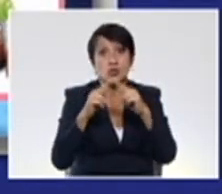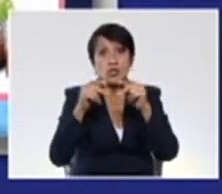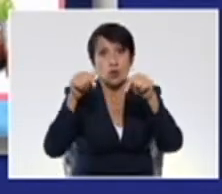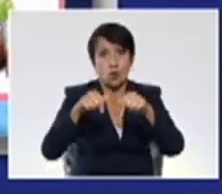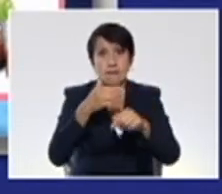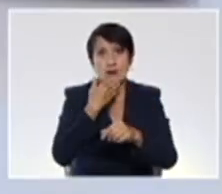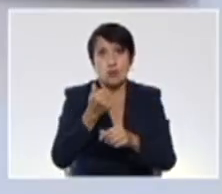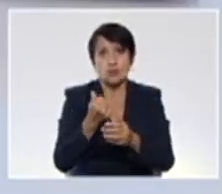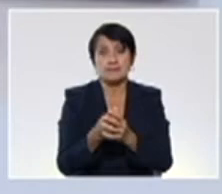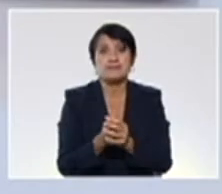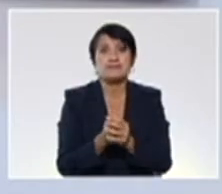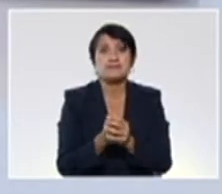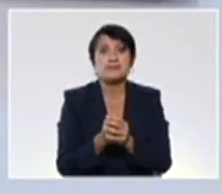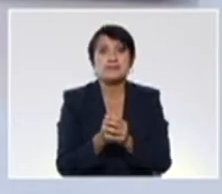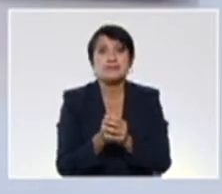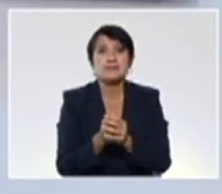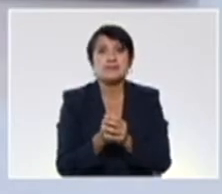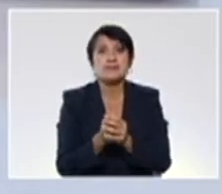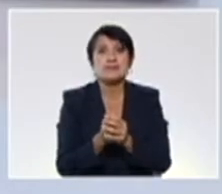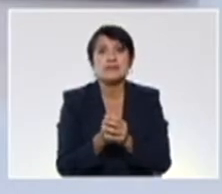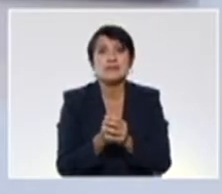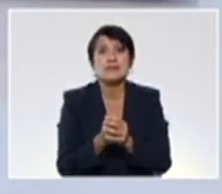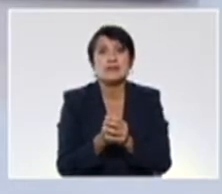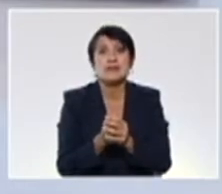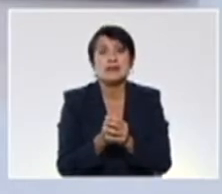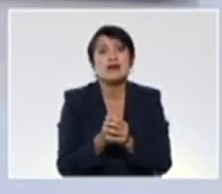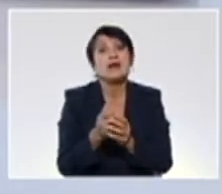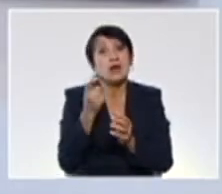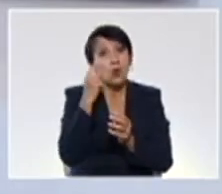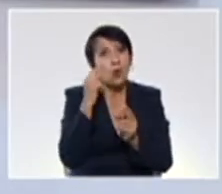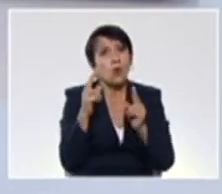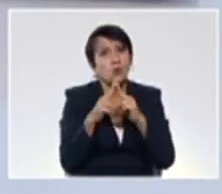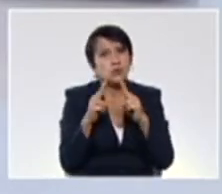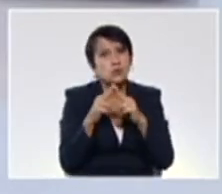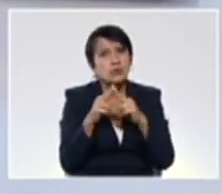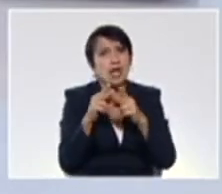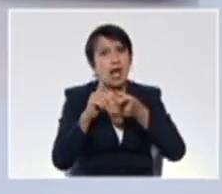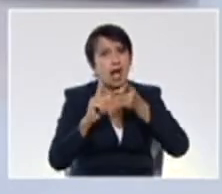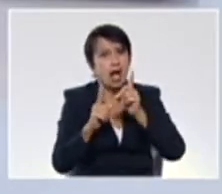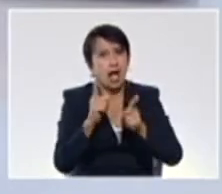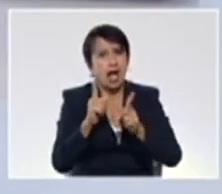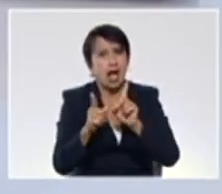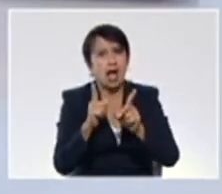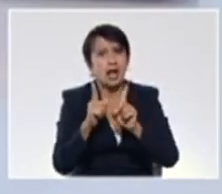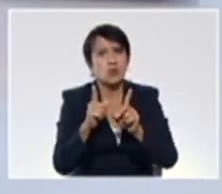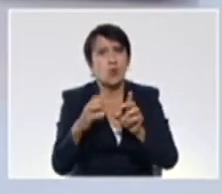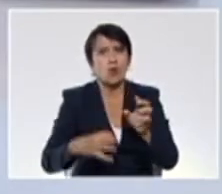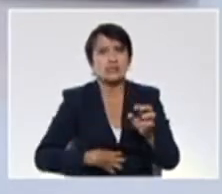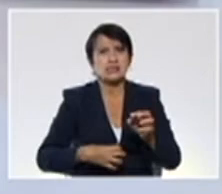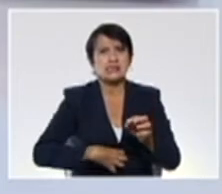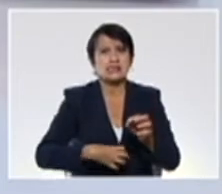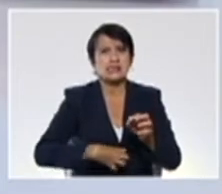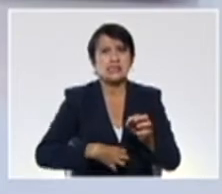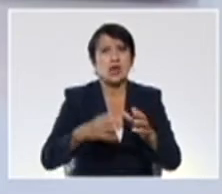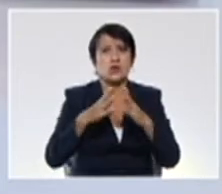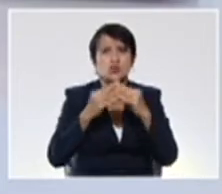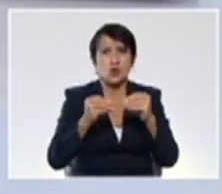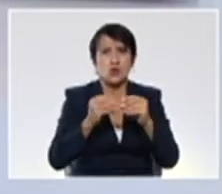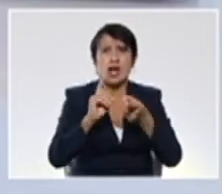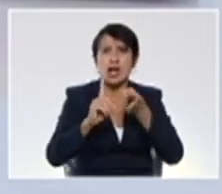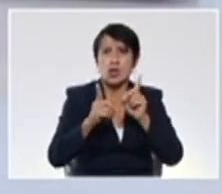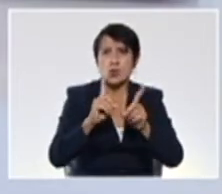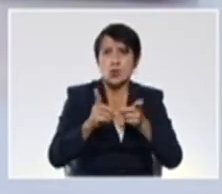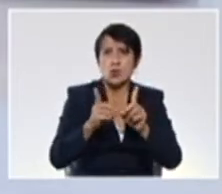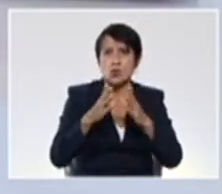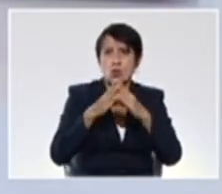poco mejor. Pero nosotros tenemos un poco, y quise hacer el chiste allí, el meme, que sé que les encanta mucho hacer